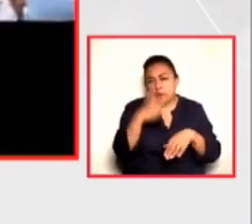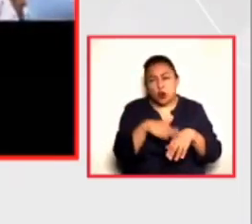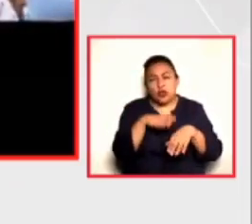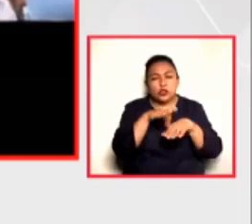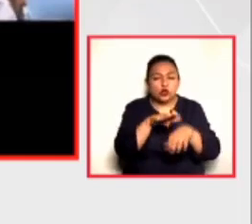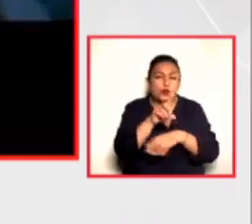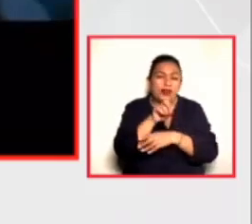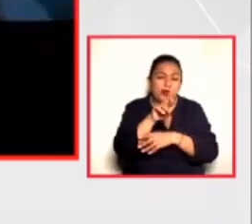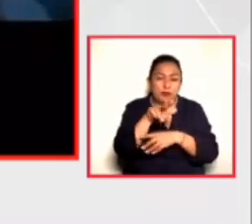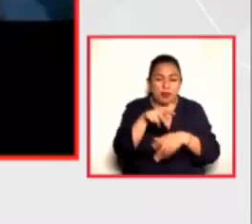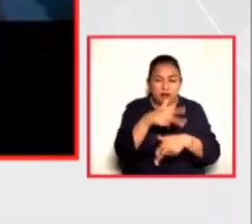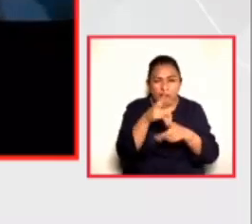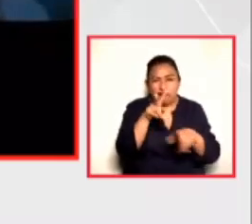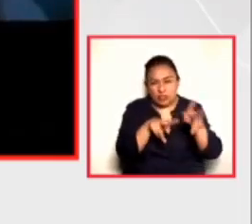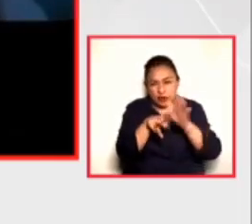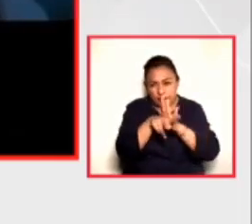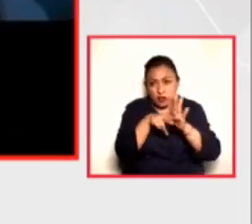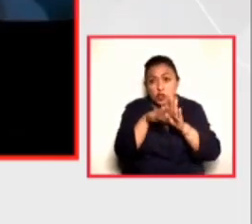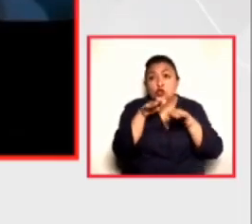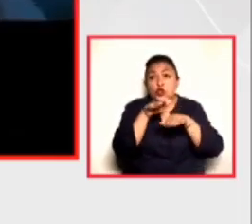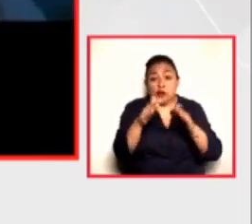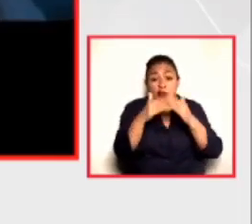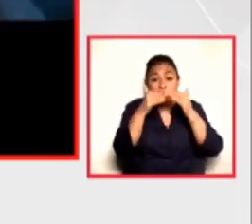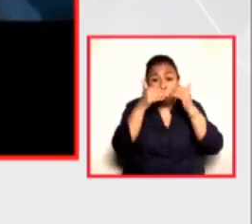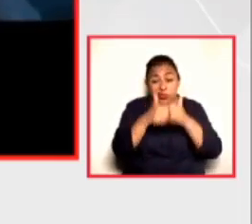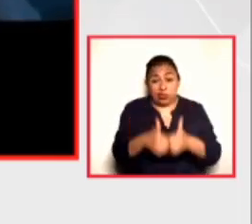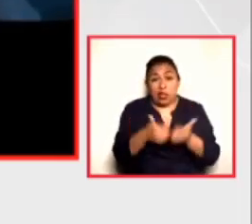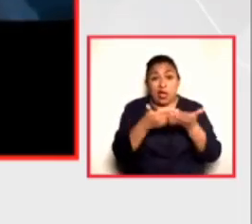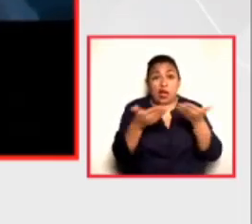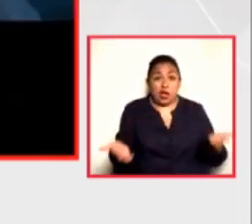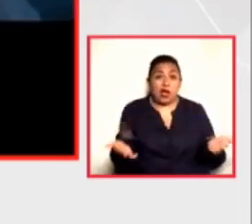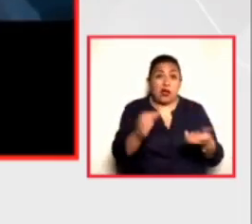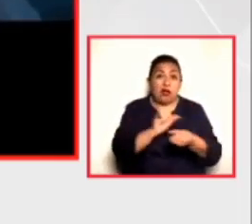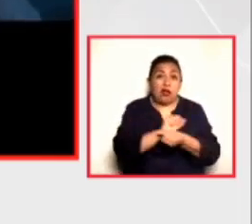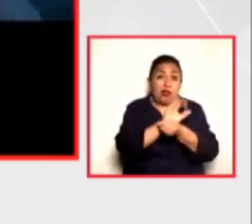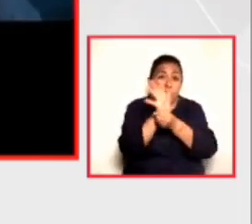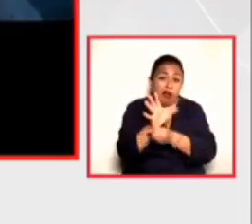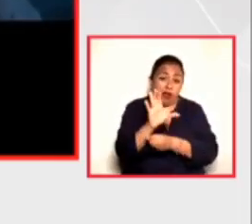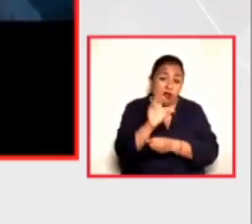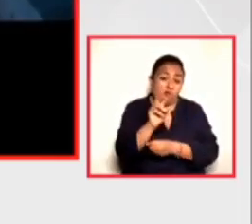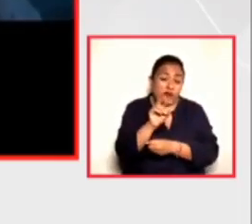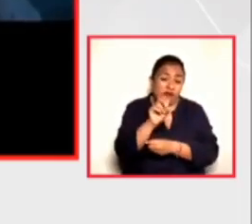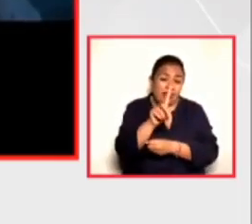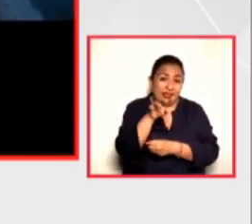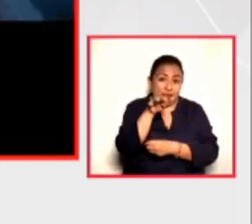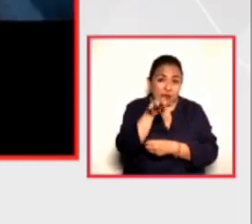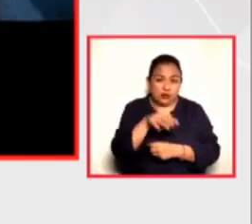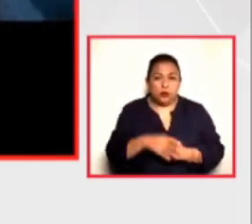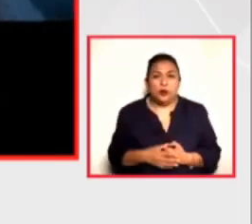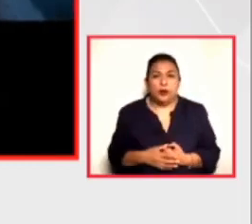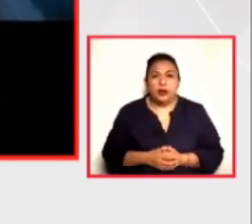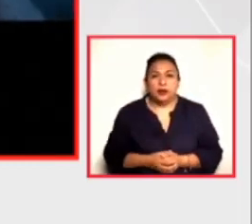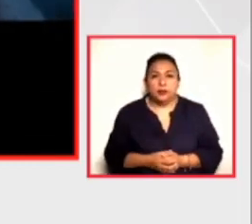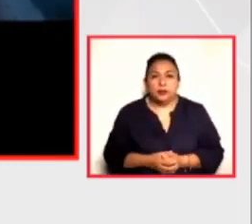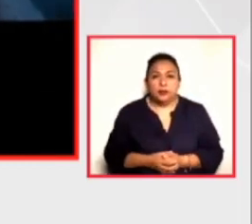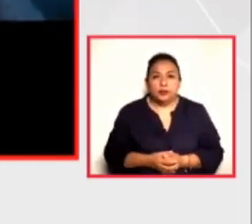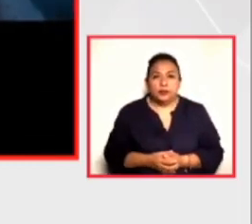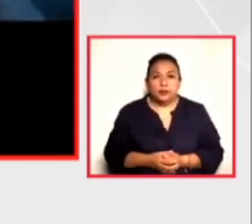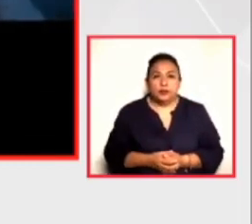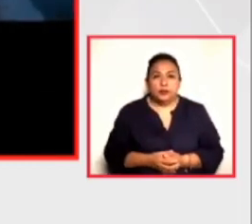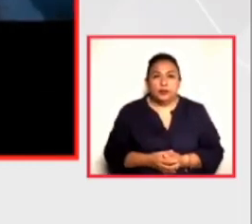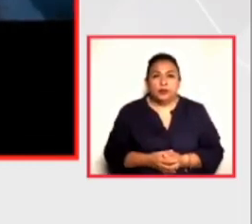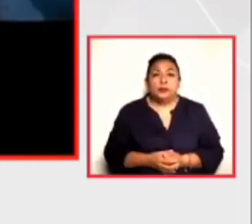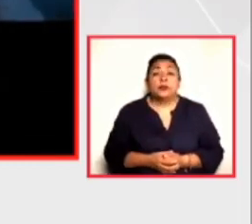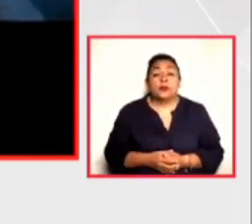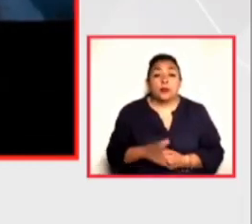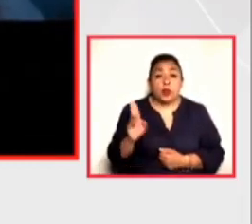audiovisual del confinamiento causado por el COVID-19. No pueden hacerse esto. La Universidad